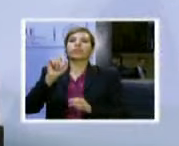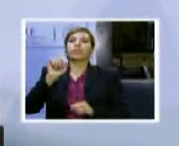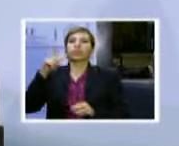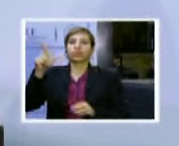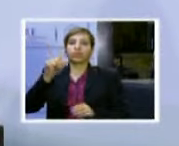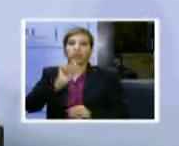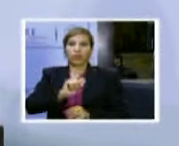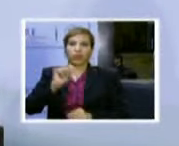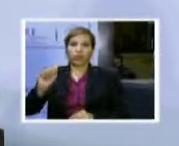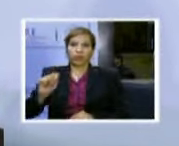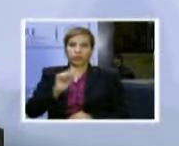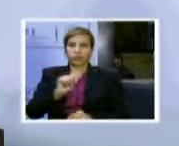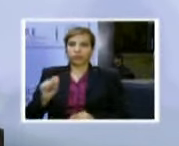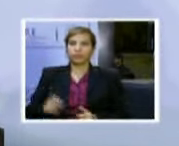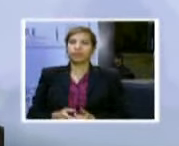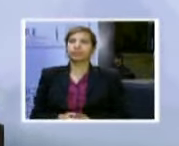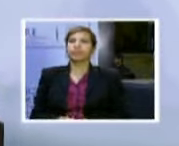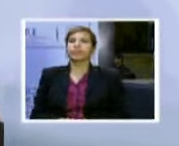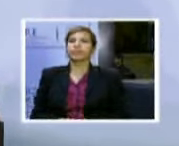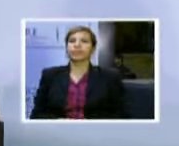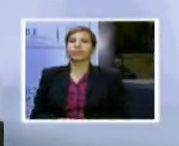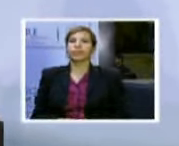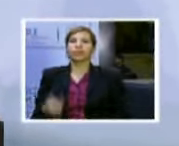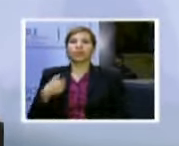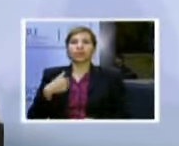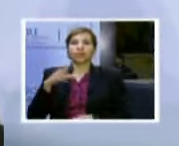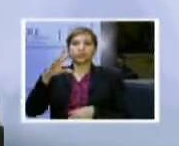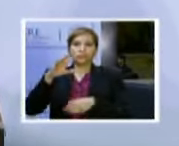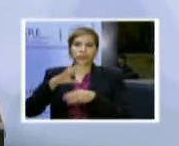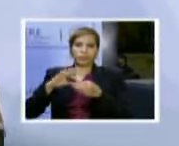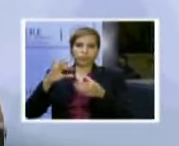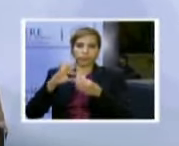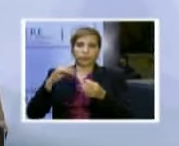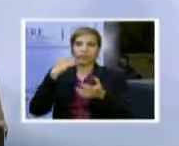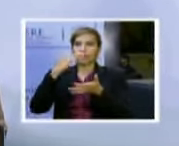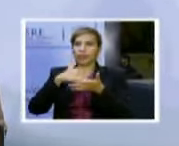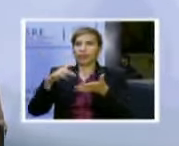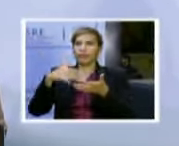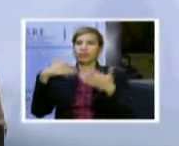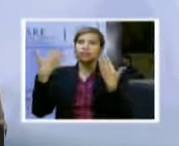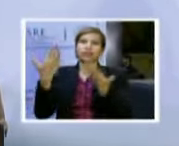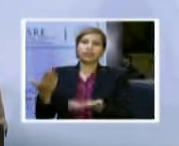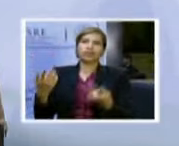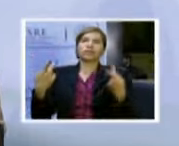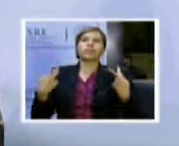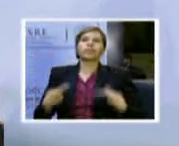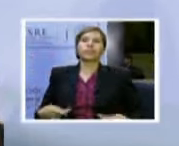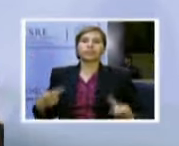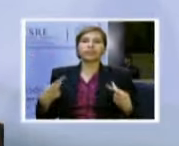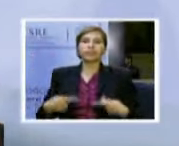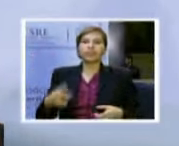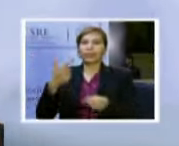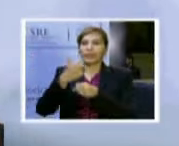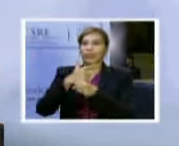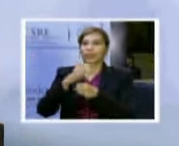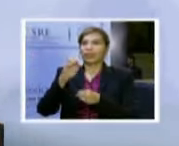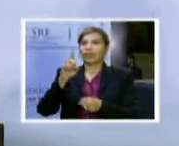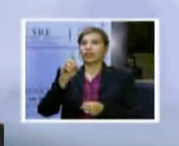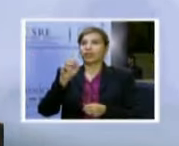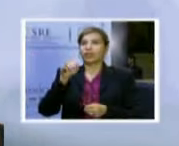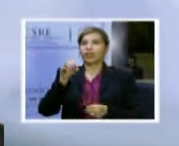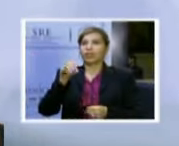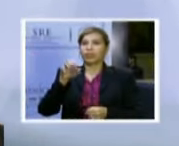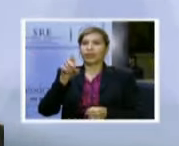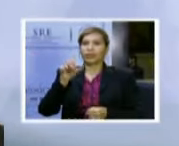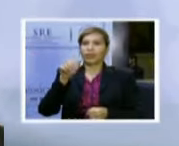Toronto. Y voy a permitirme leer la semblanza del licenciado Eduardo Medina